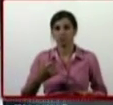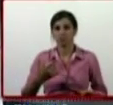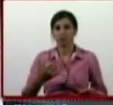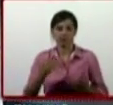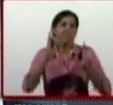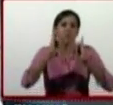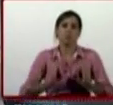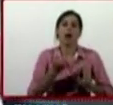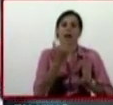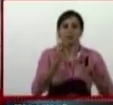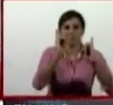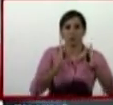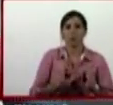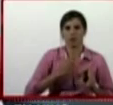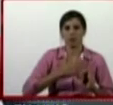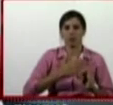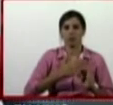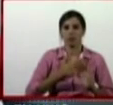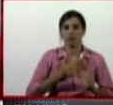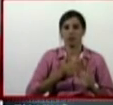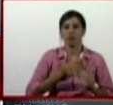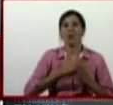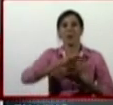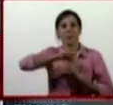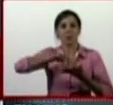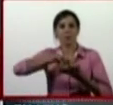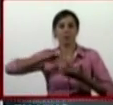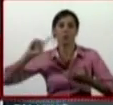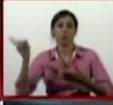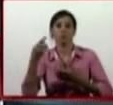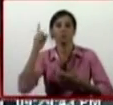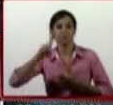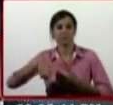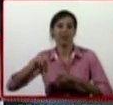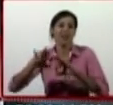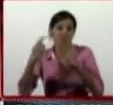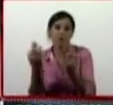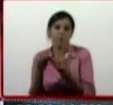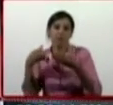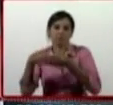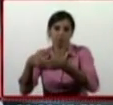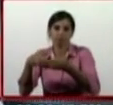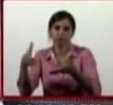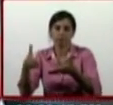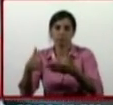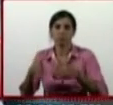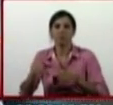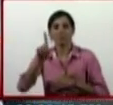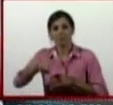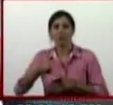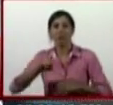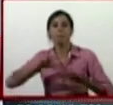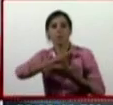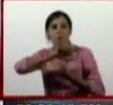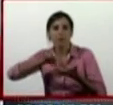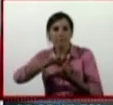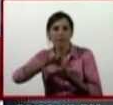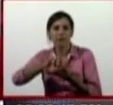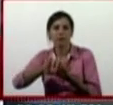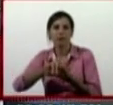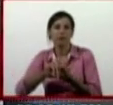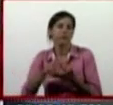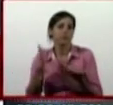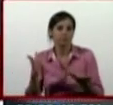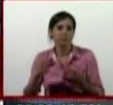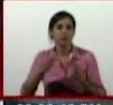pues. Es un problema colectivo a nivel de familia, y es un problema colectivo o un asunto